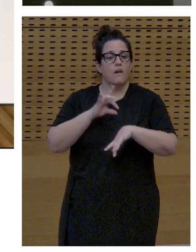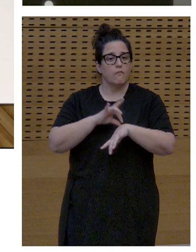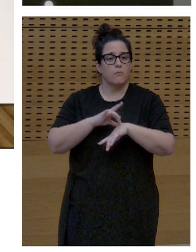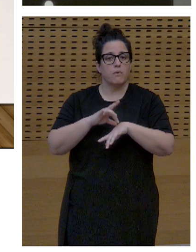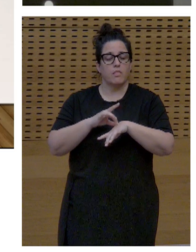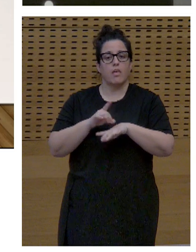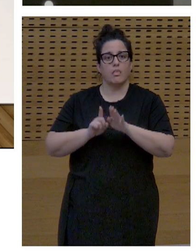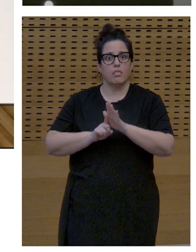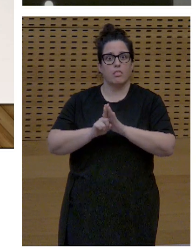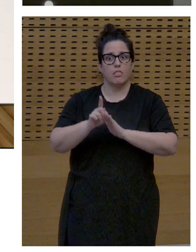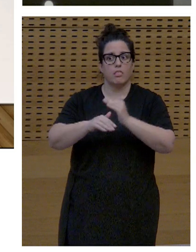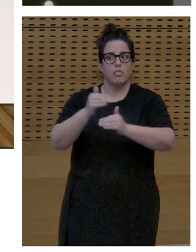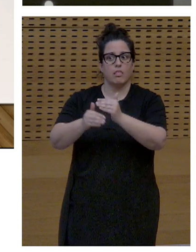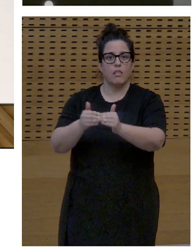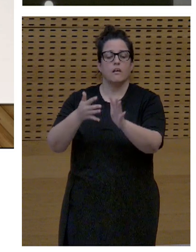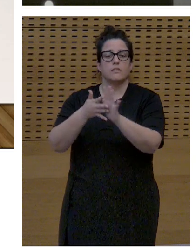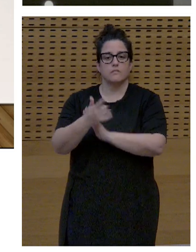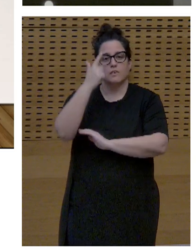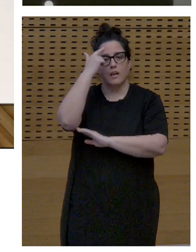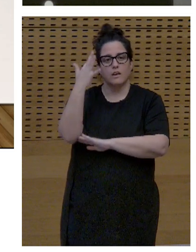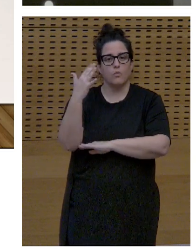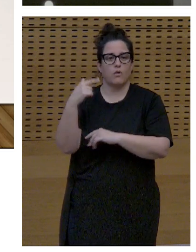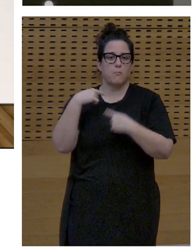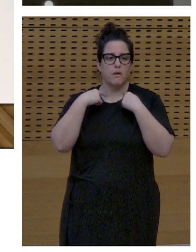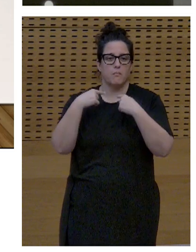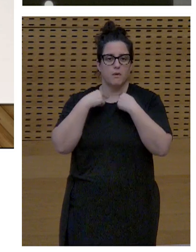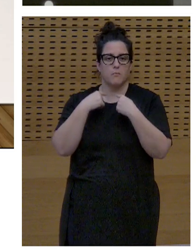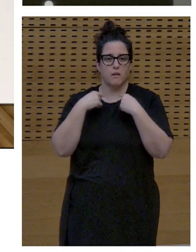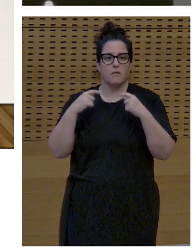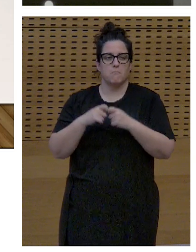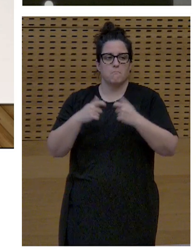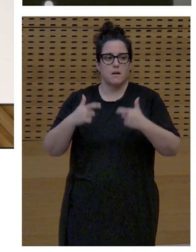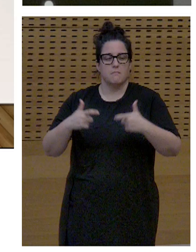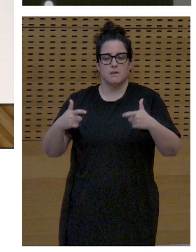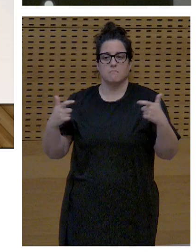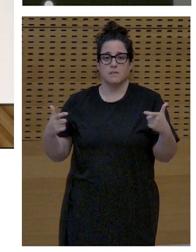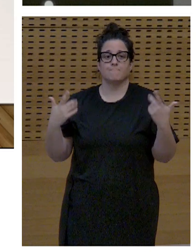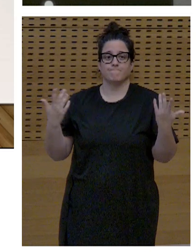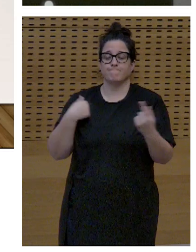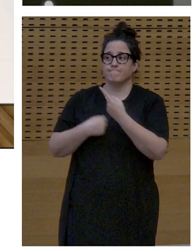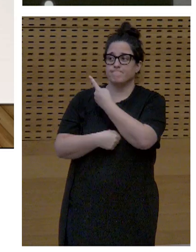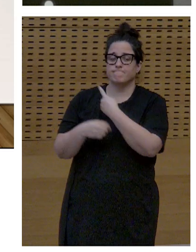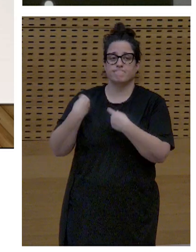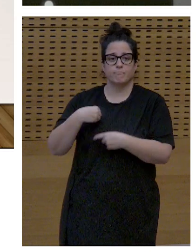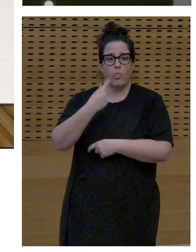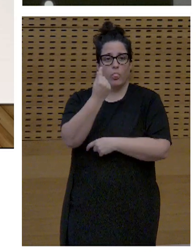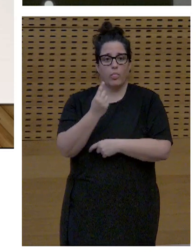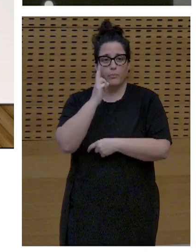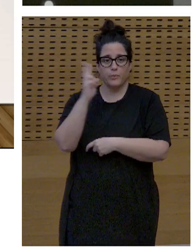Pues a medida que avanza la enfermedad vamos perdiendo más neuronas. Y aparece esto que veis en el dibujo.